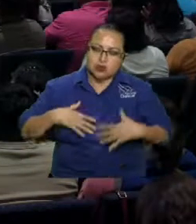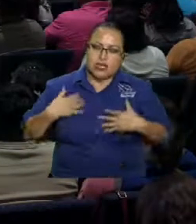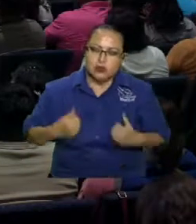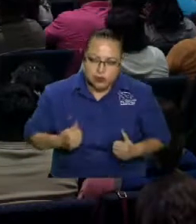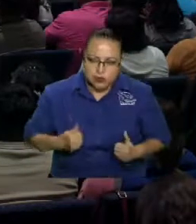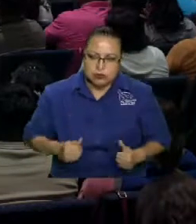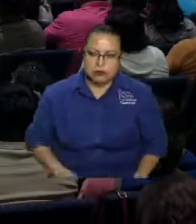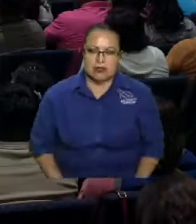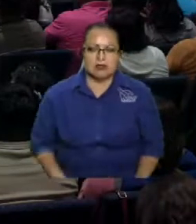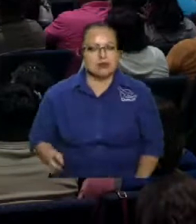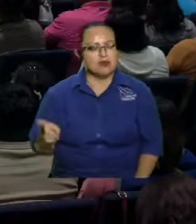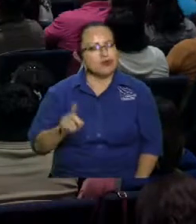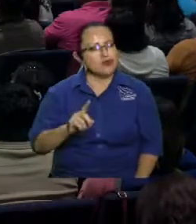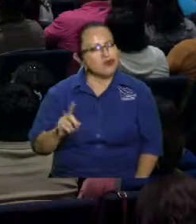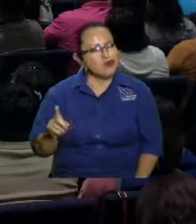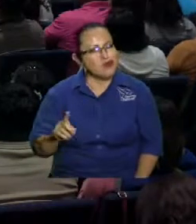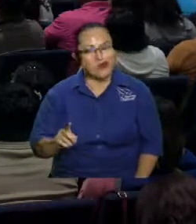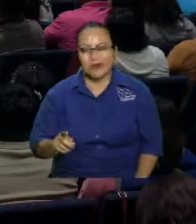en deudas.